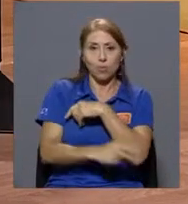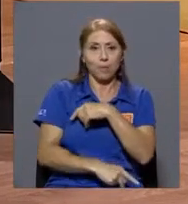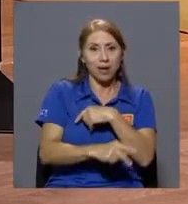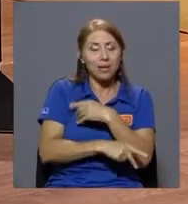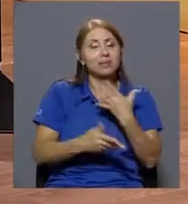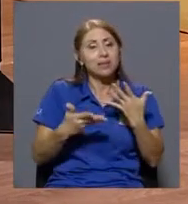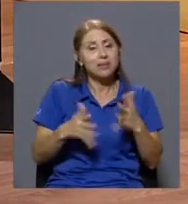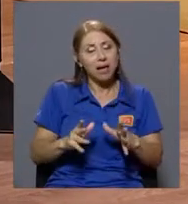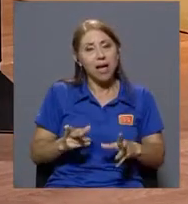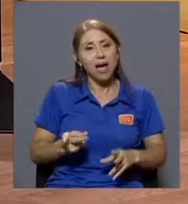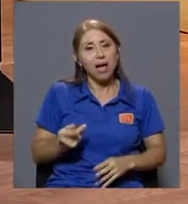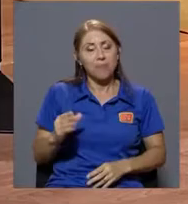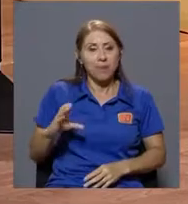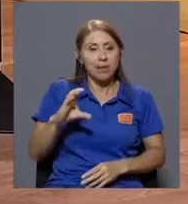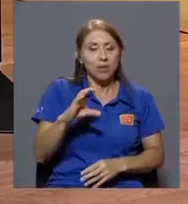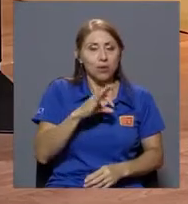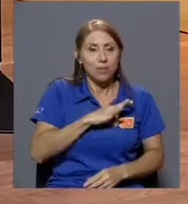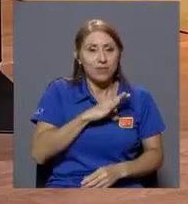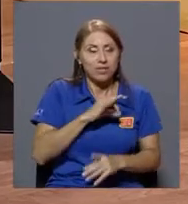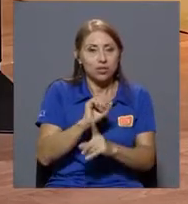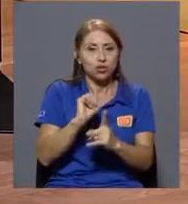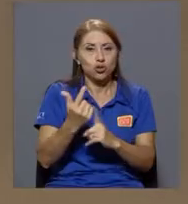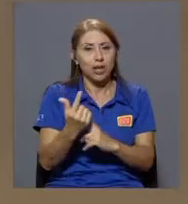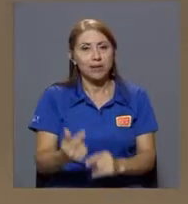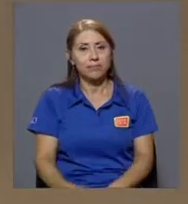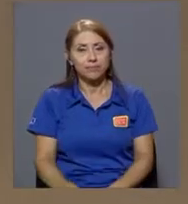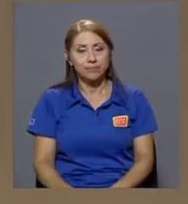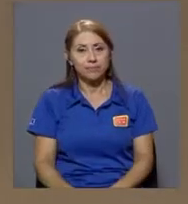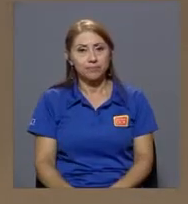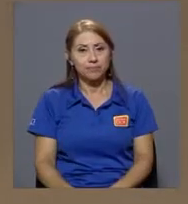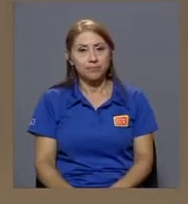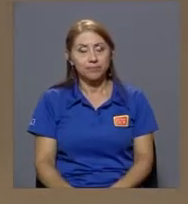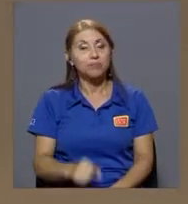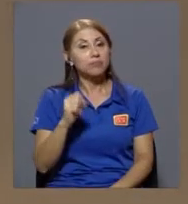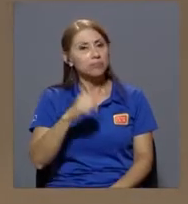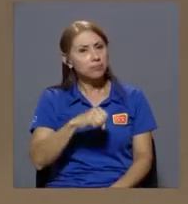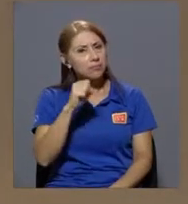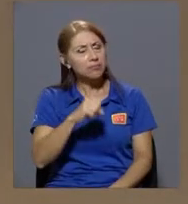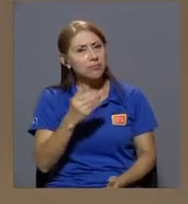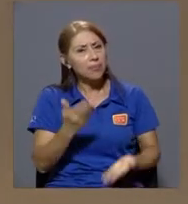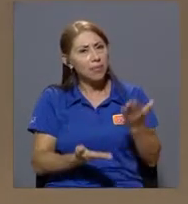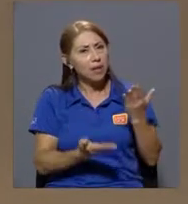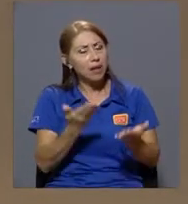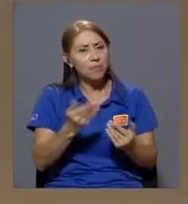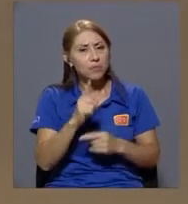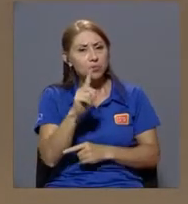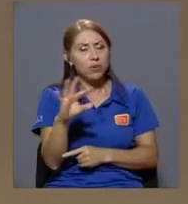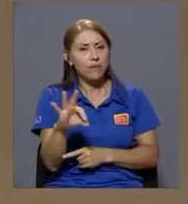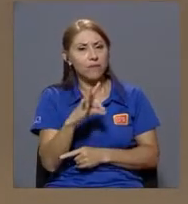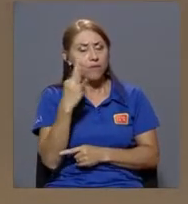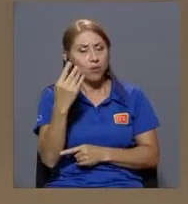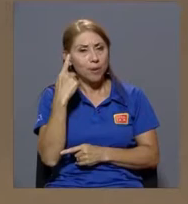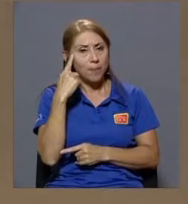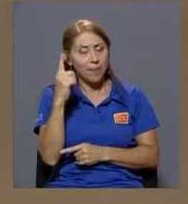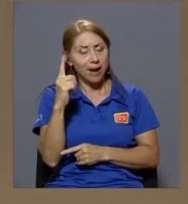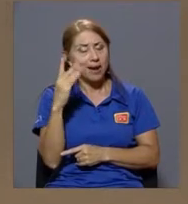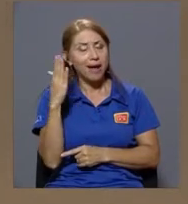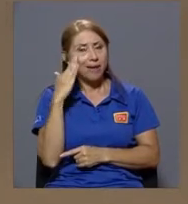invertido en el beneficio social. Sí, tal vez una de las formas de medir